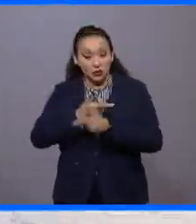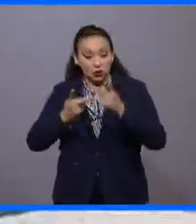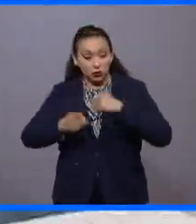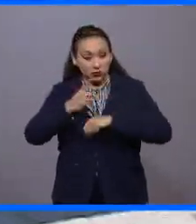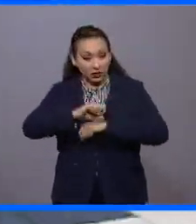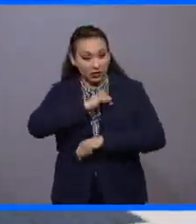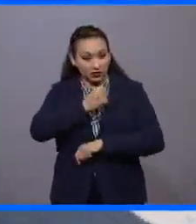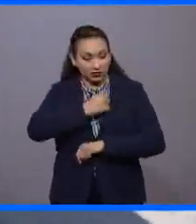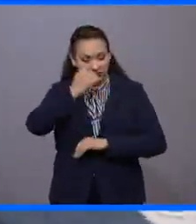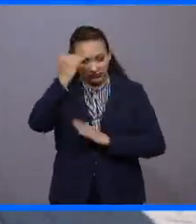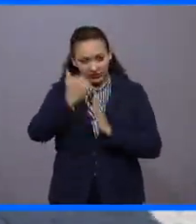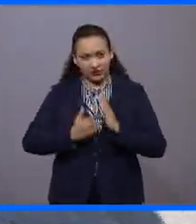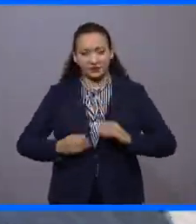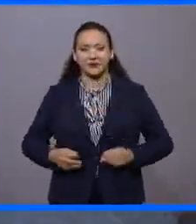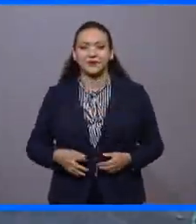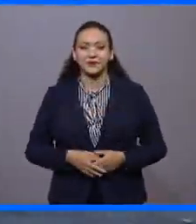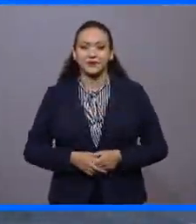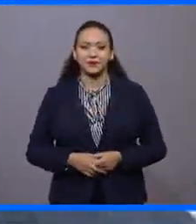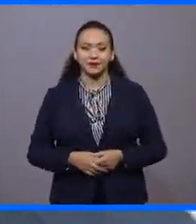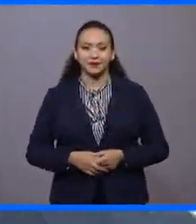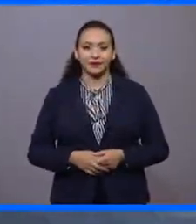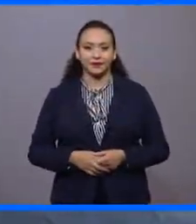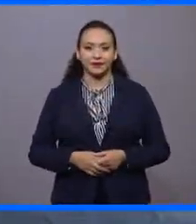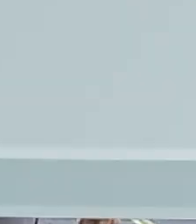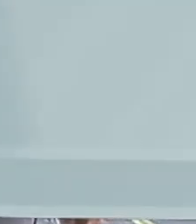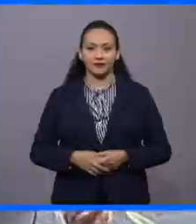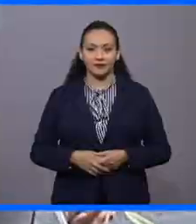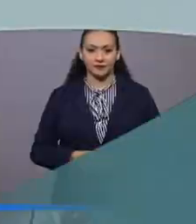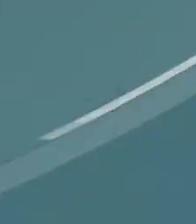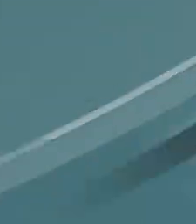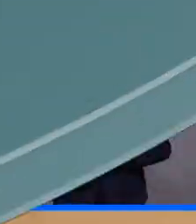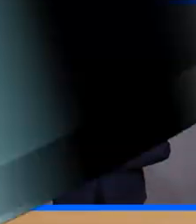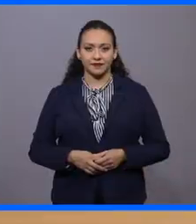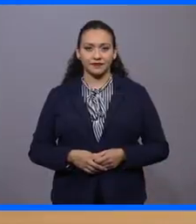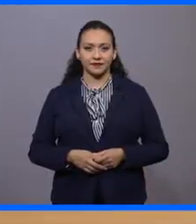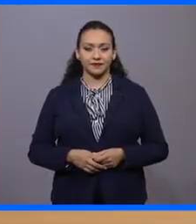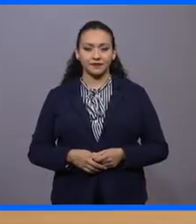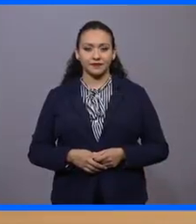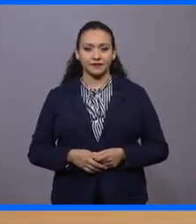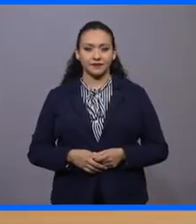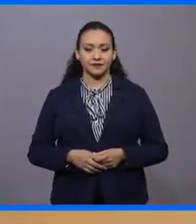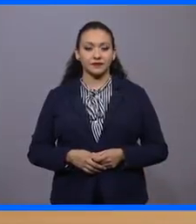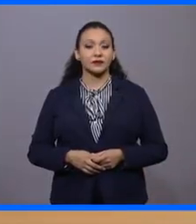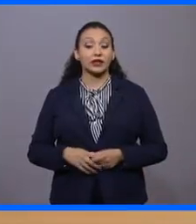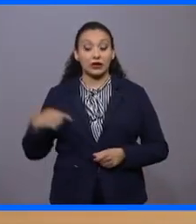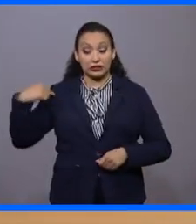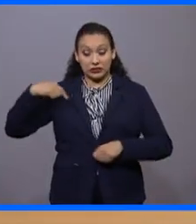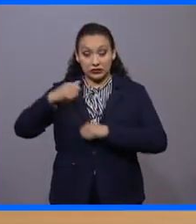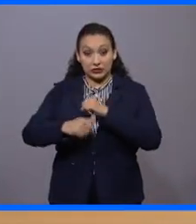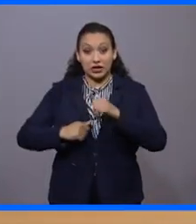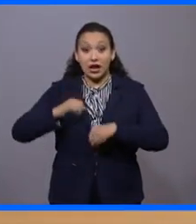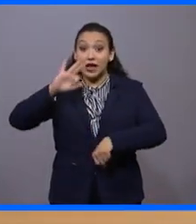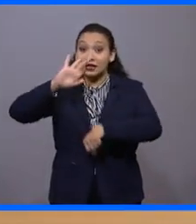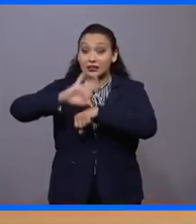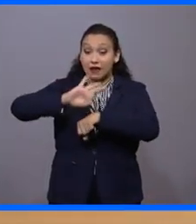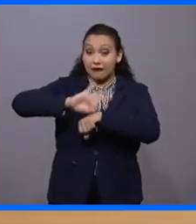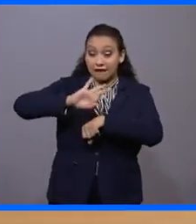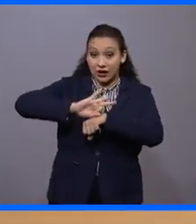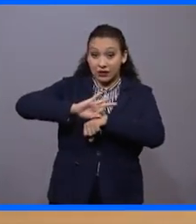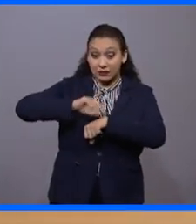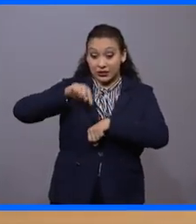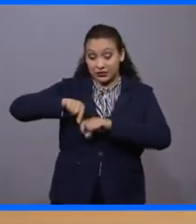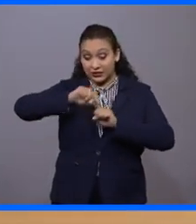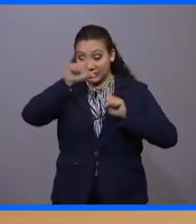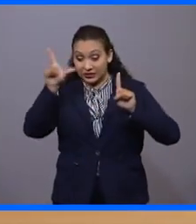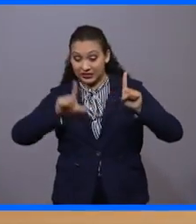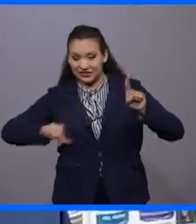de la Federación, Rosy García. En lo que va del año, las farmacias del país enfrentan